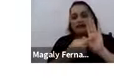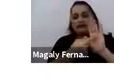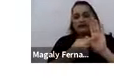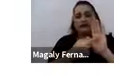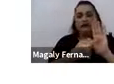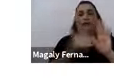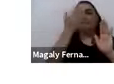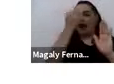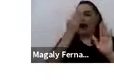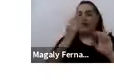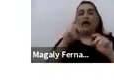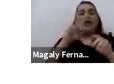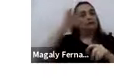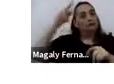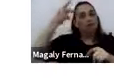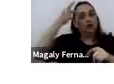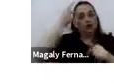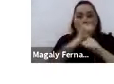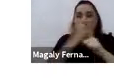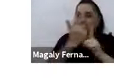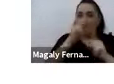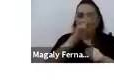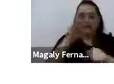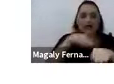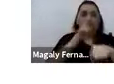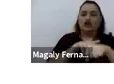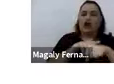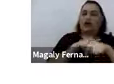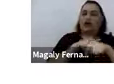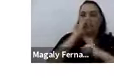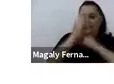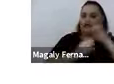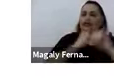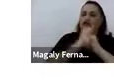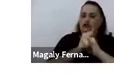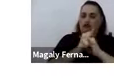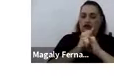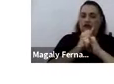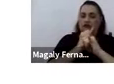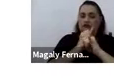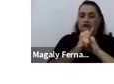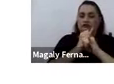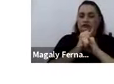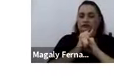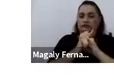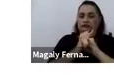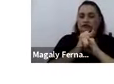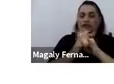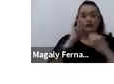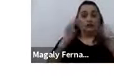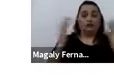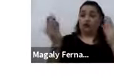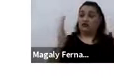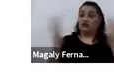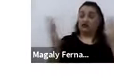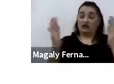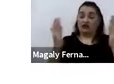las políticas sociales nacionales e internacionales, en contraste con lo que